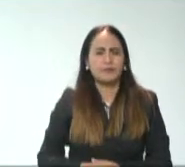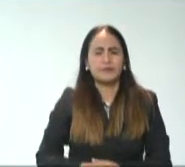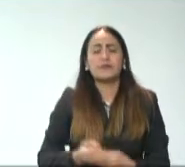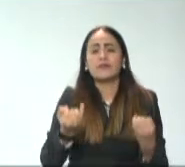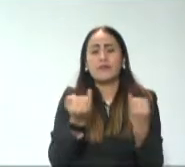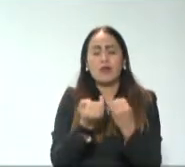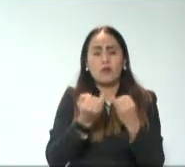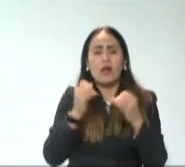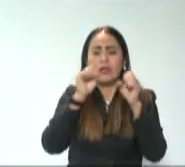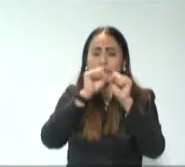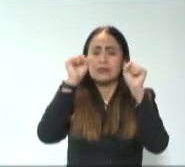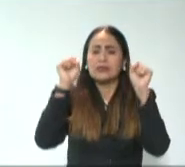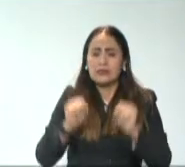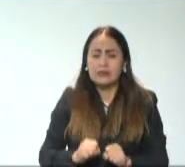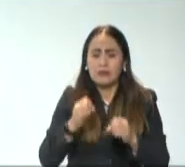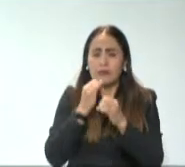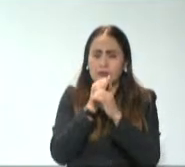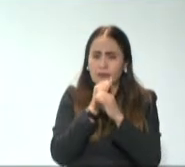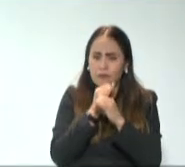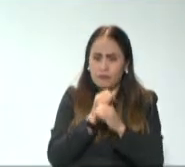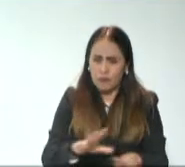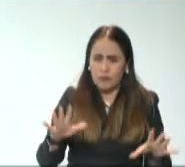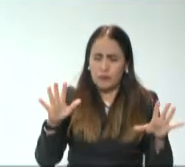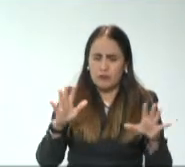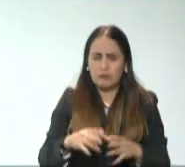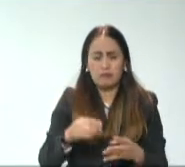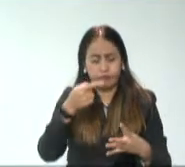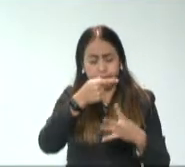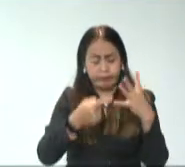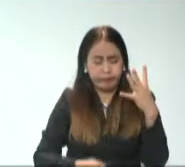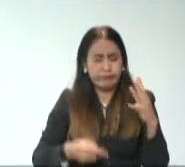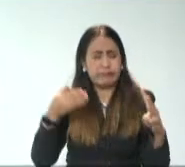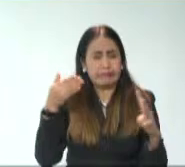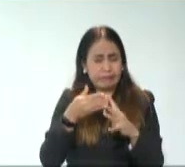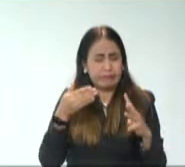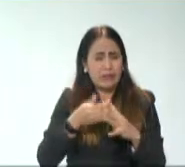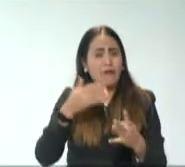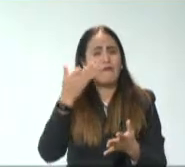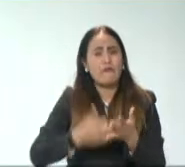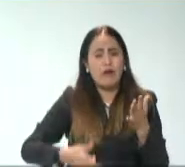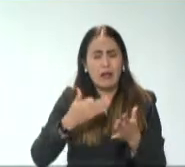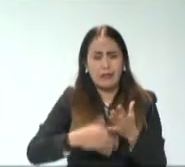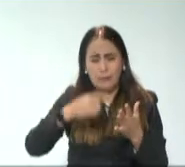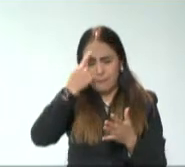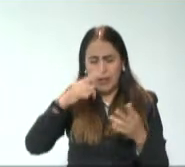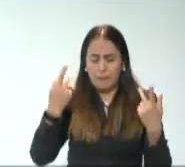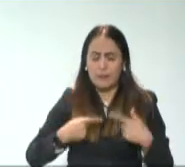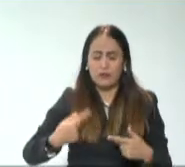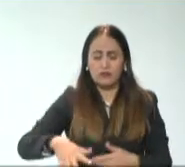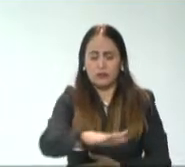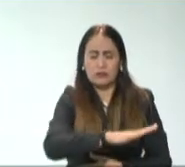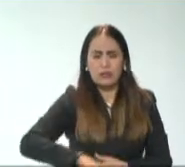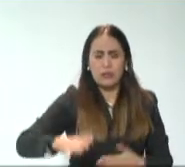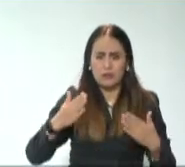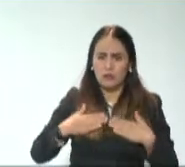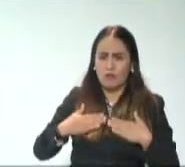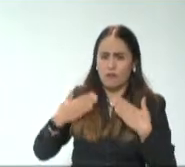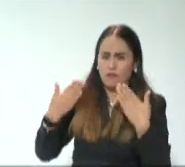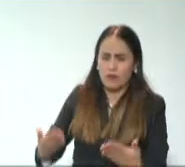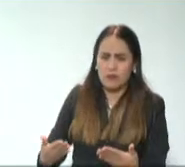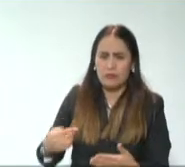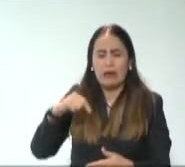información eh con muchos retos también pendientes para lograr la confianza total de los datos que aquí se